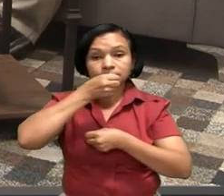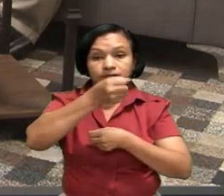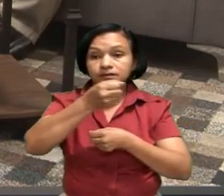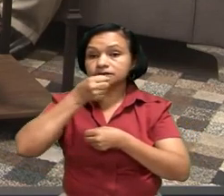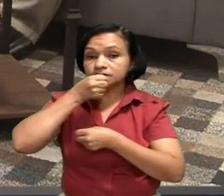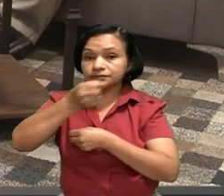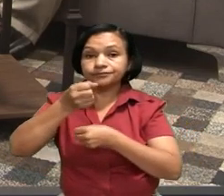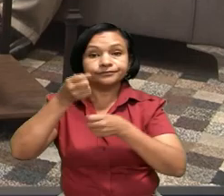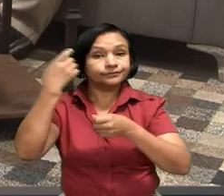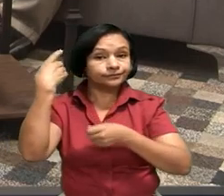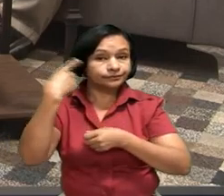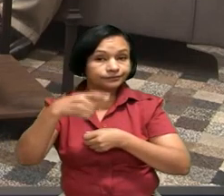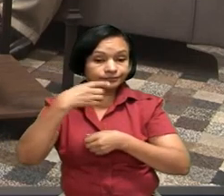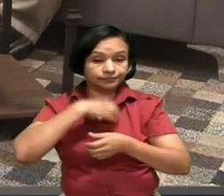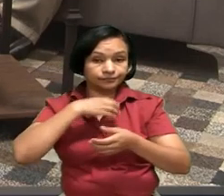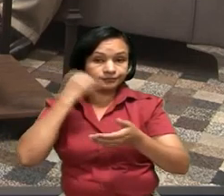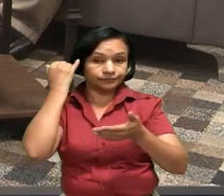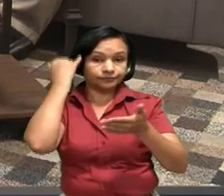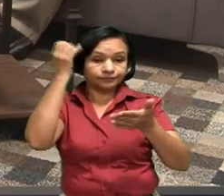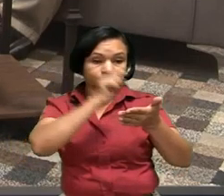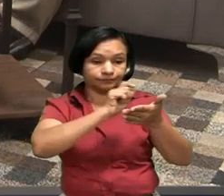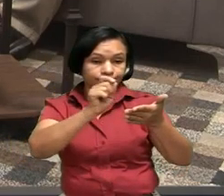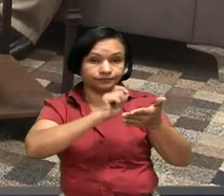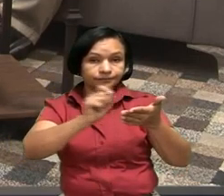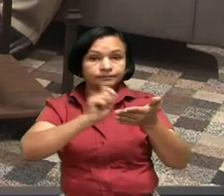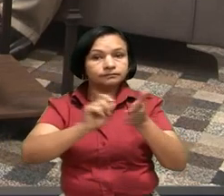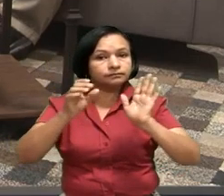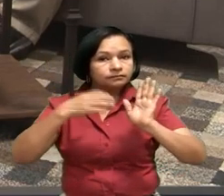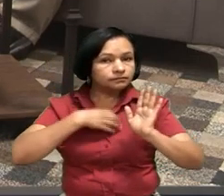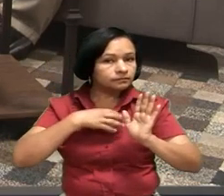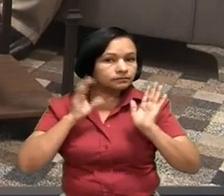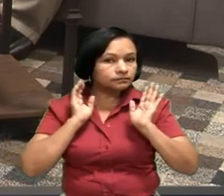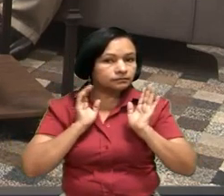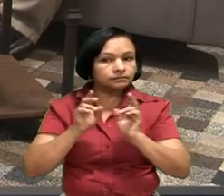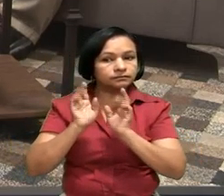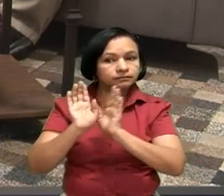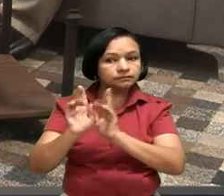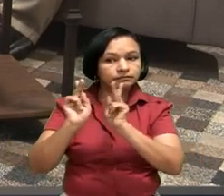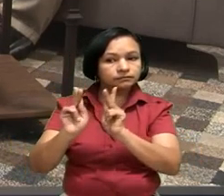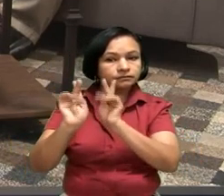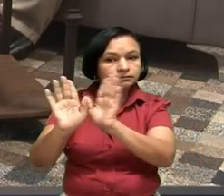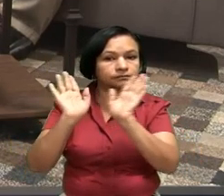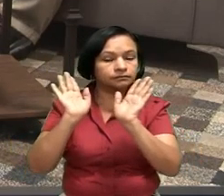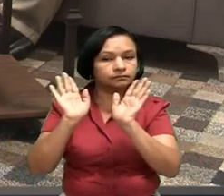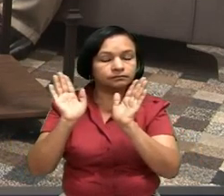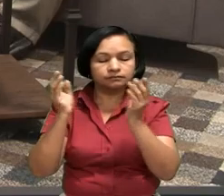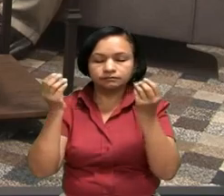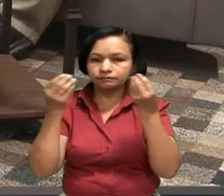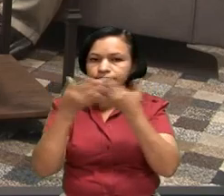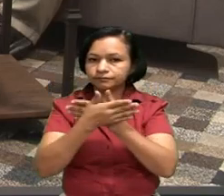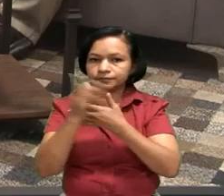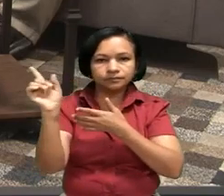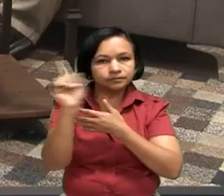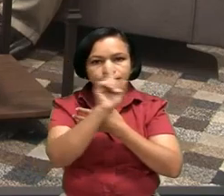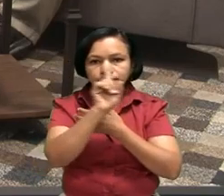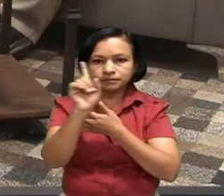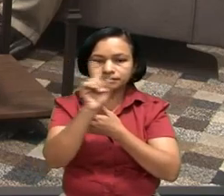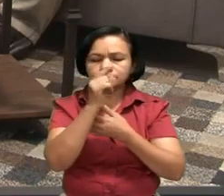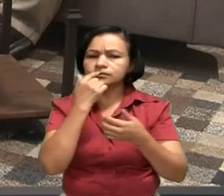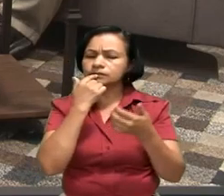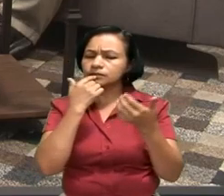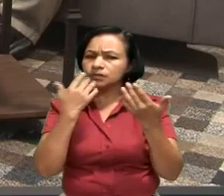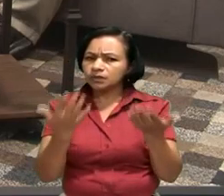su enfoque editorial el enfoque editorial del dueño del medio no nos confundamos porque